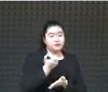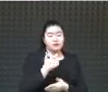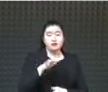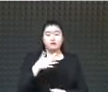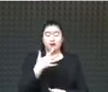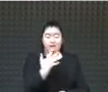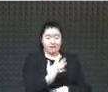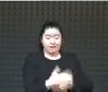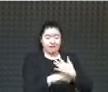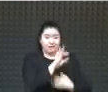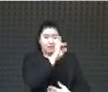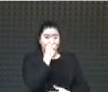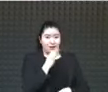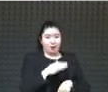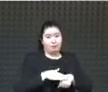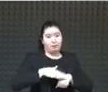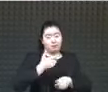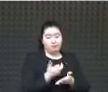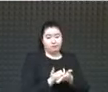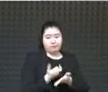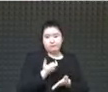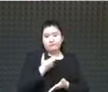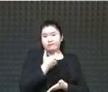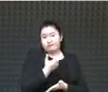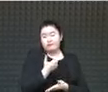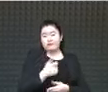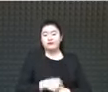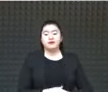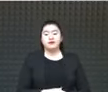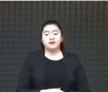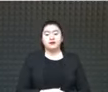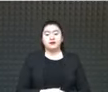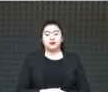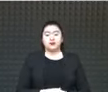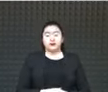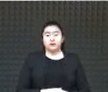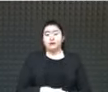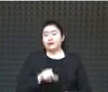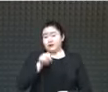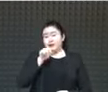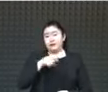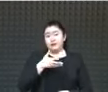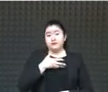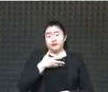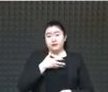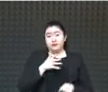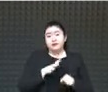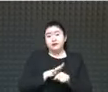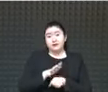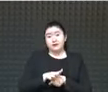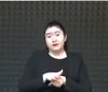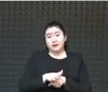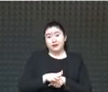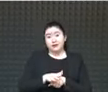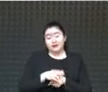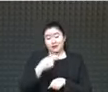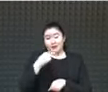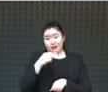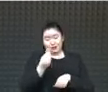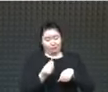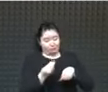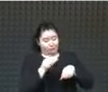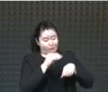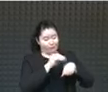del 15% en mi beca para empezar, que ahora también llevará el